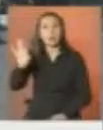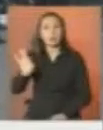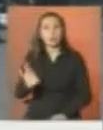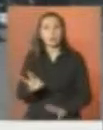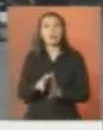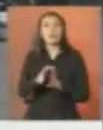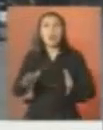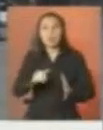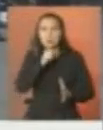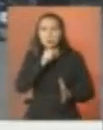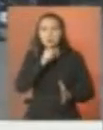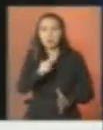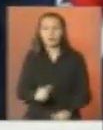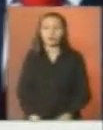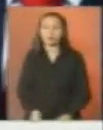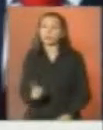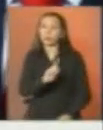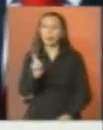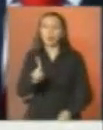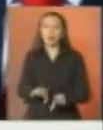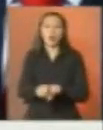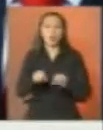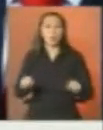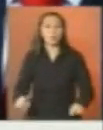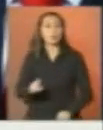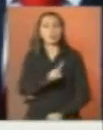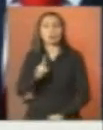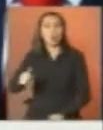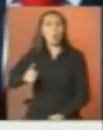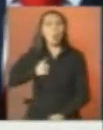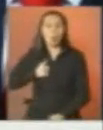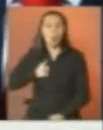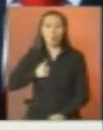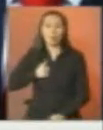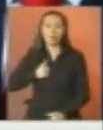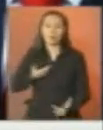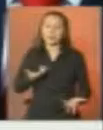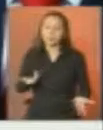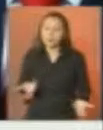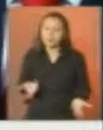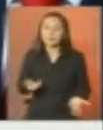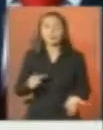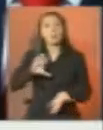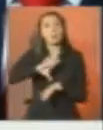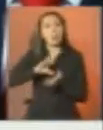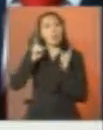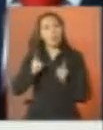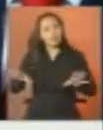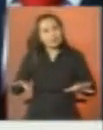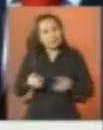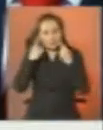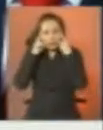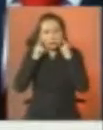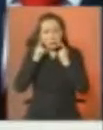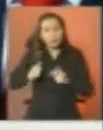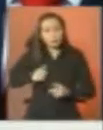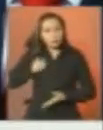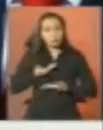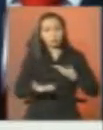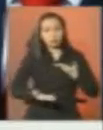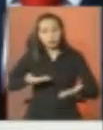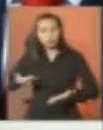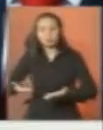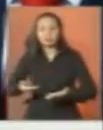50% más vulnerable. No estoy de acuerdo si no se cumplen con las condiciones. Creo que el país debe hacer un esfuerzo solidario y probablemente ya, pero,